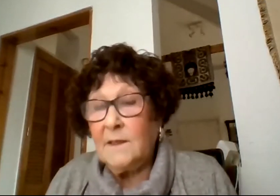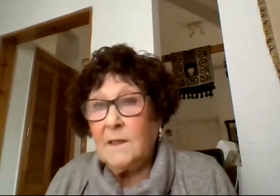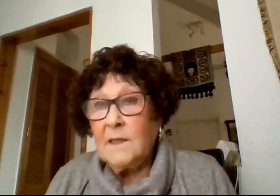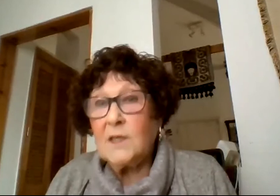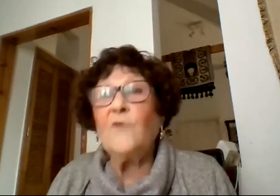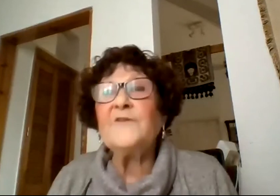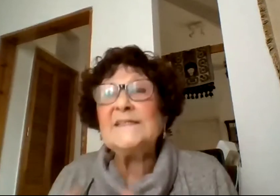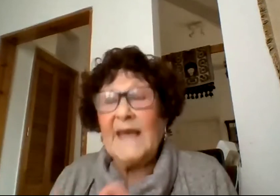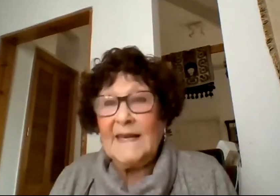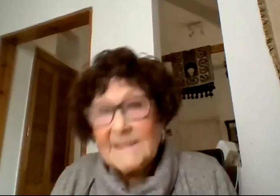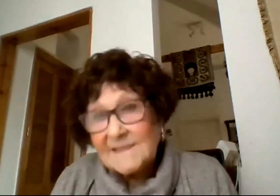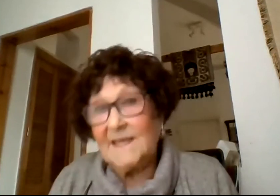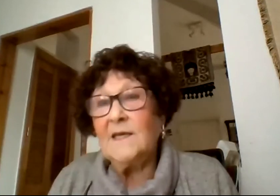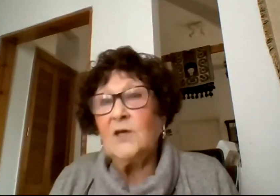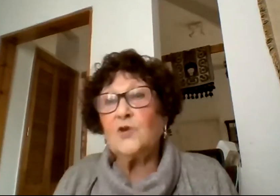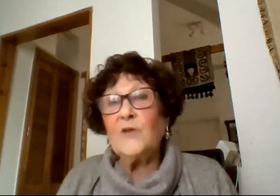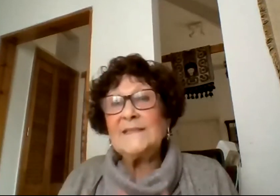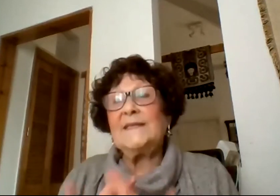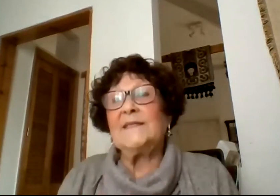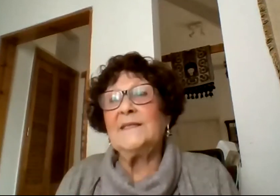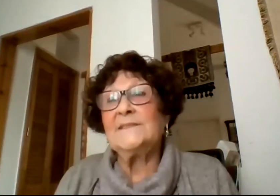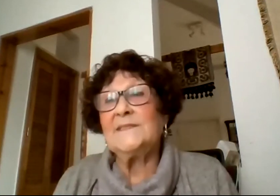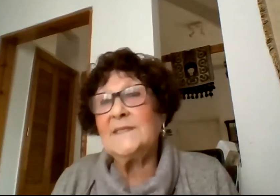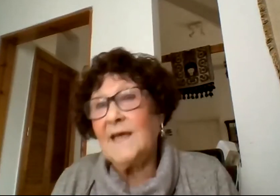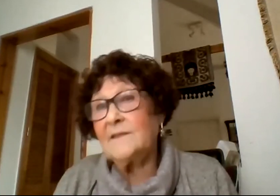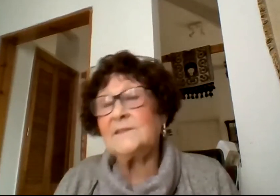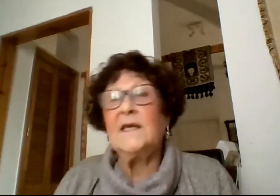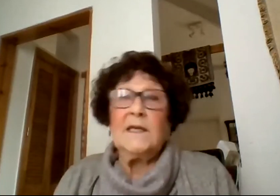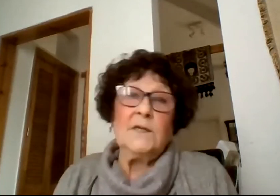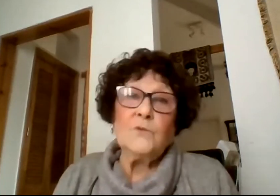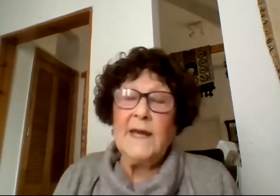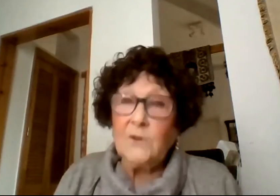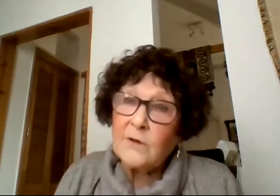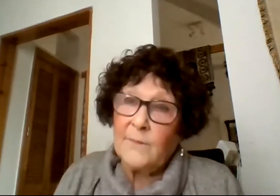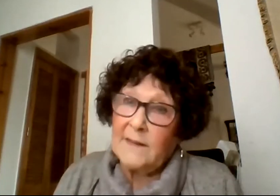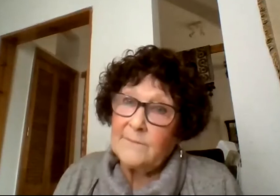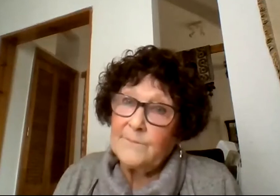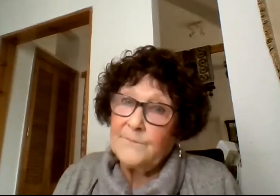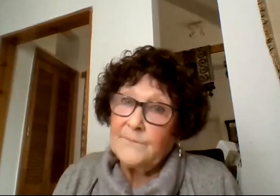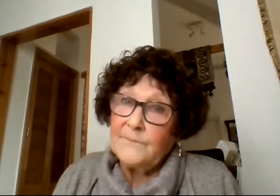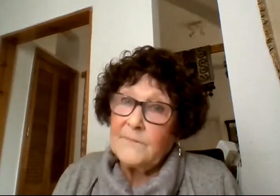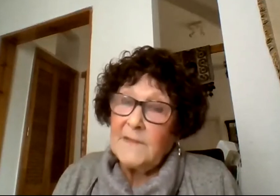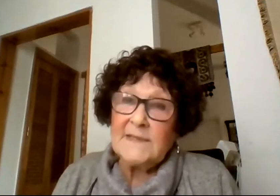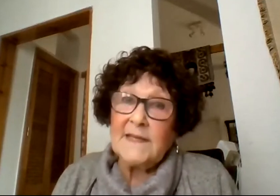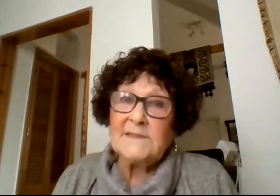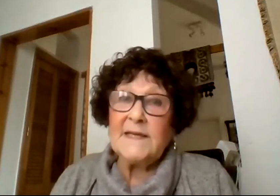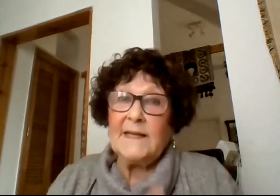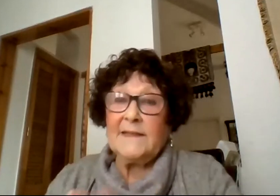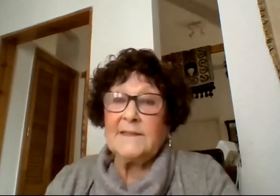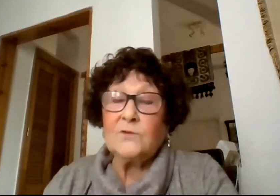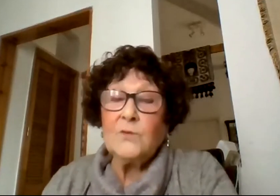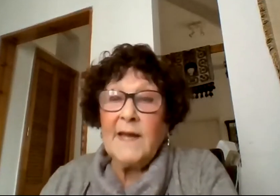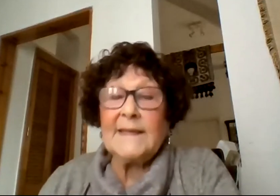norma que oficialice todas estas necesidades en una norma. Es decir,